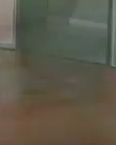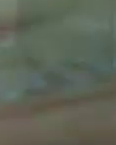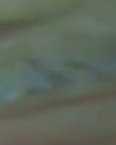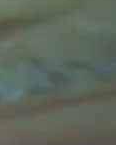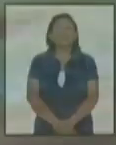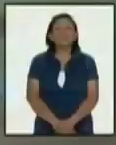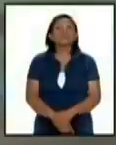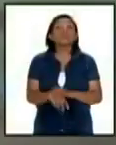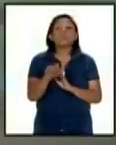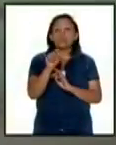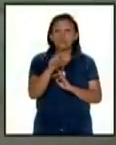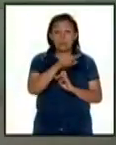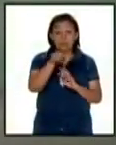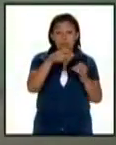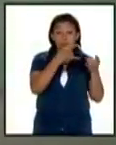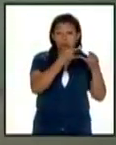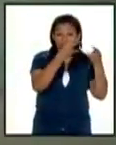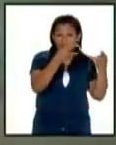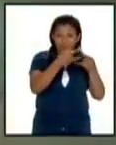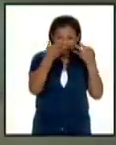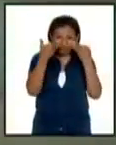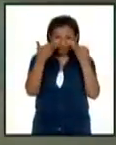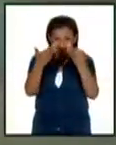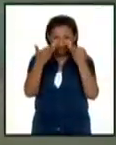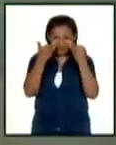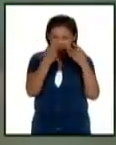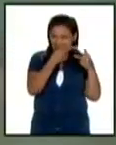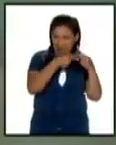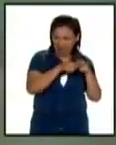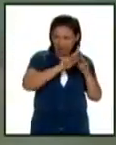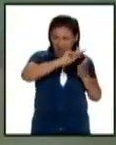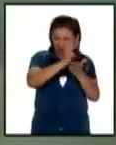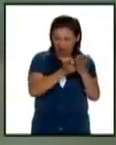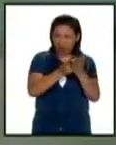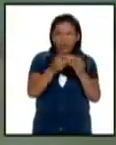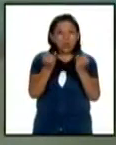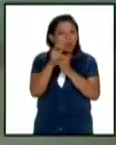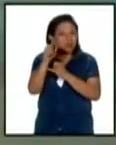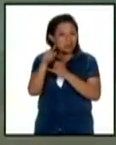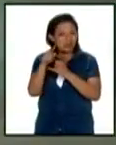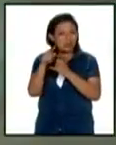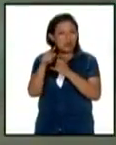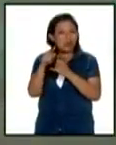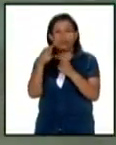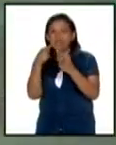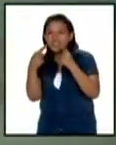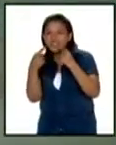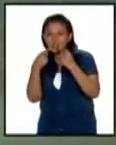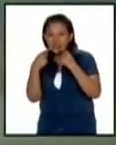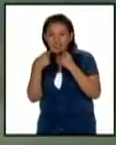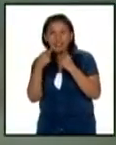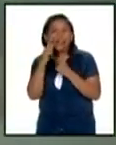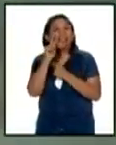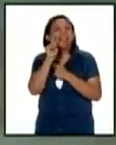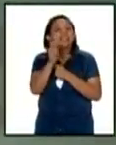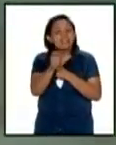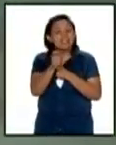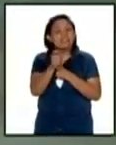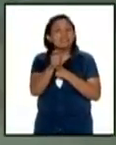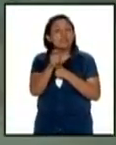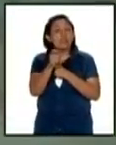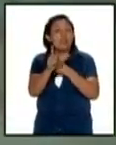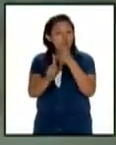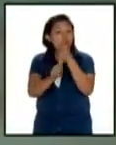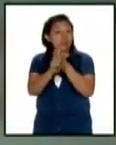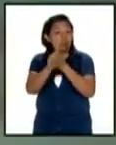Bueno, tanto los testimonios que vimos en la primera parte de nuestro programa como esta mesa de trabajo hablan de una situación francamente crítica